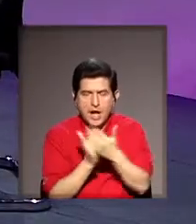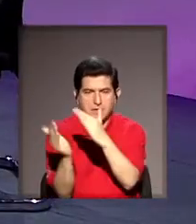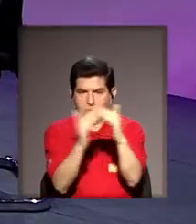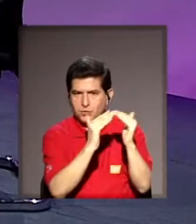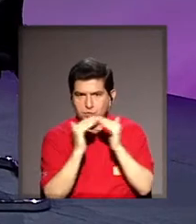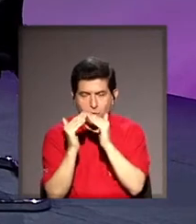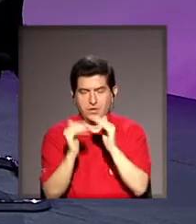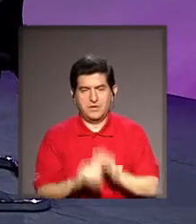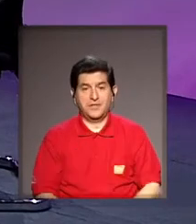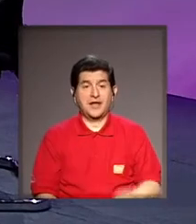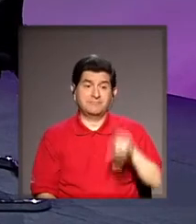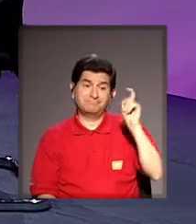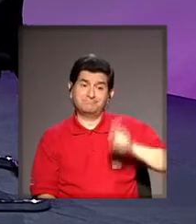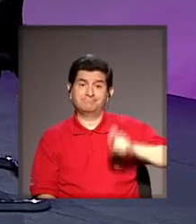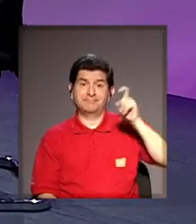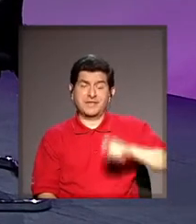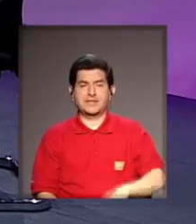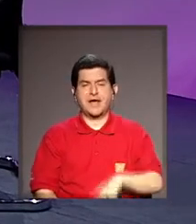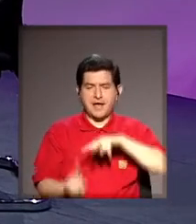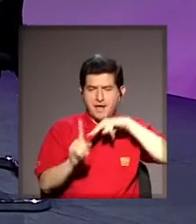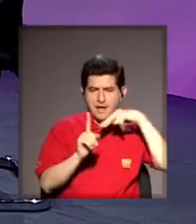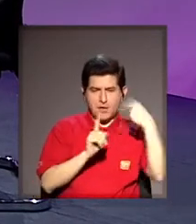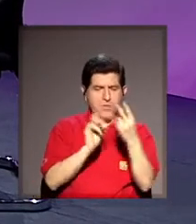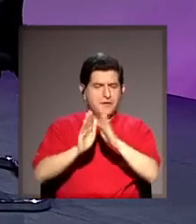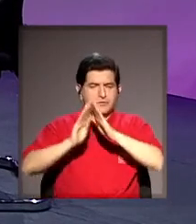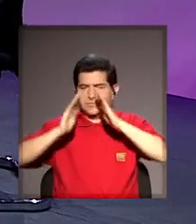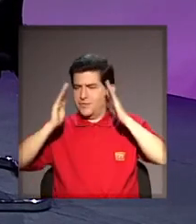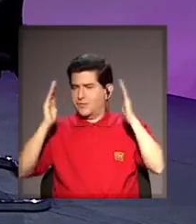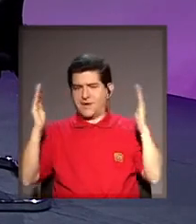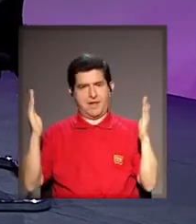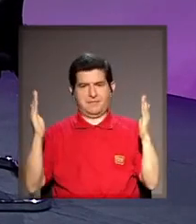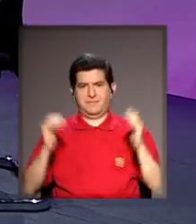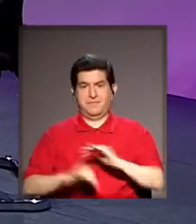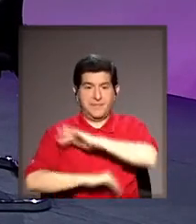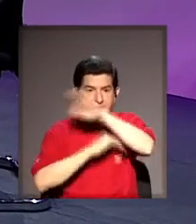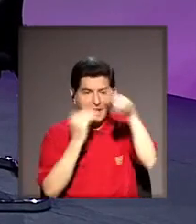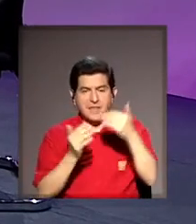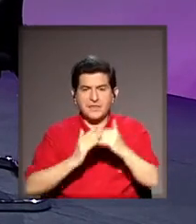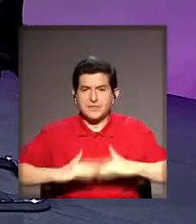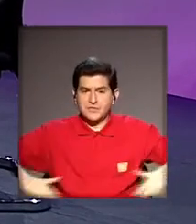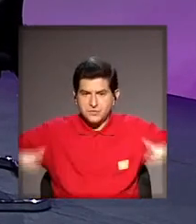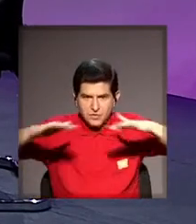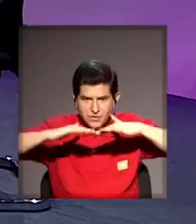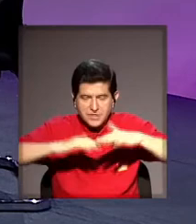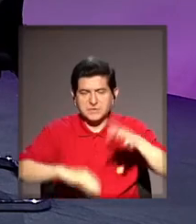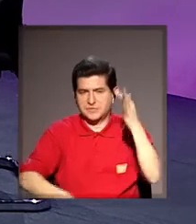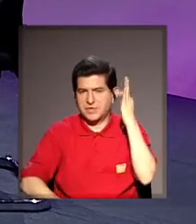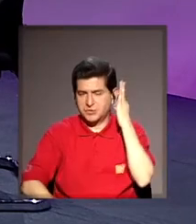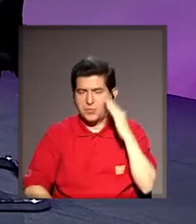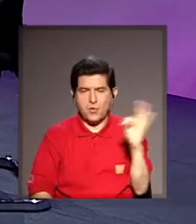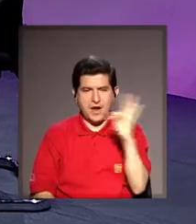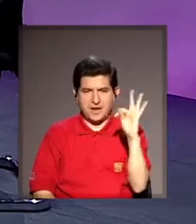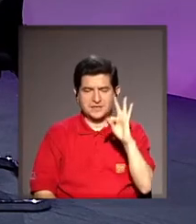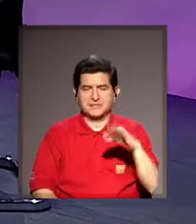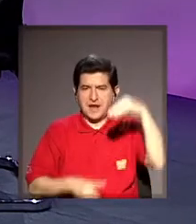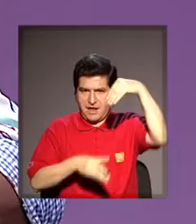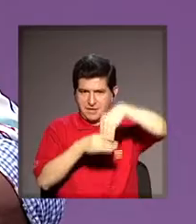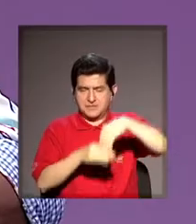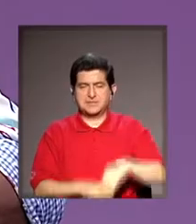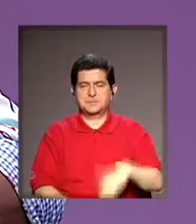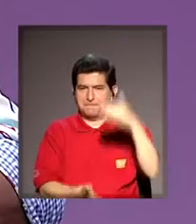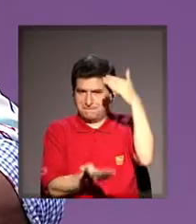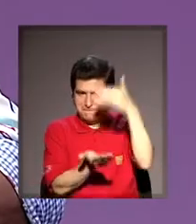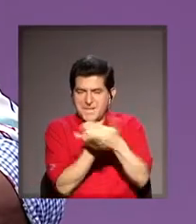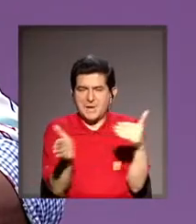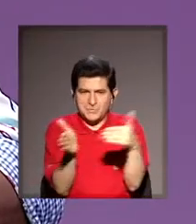poblaciones bueno tenemos que tener una visión súper amplia lo más amplia posible de todo el espectro de mujeres trans tenemos que ir a un corte